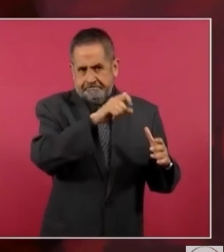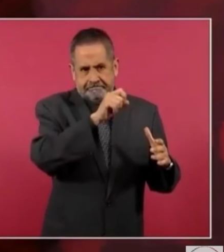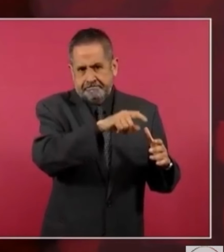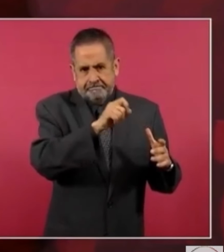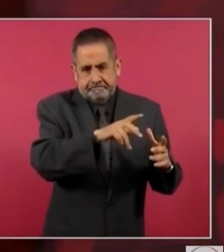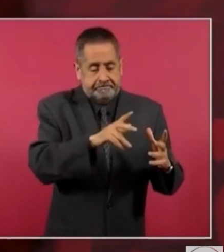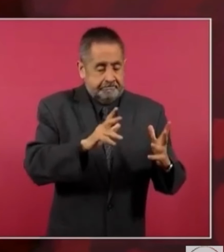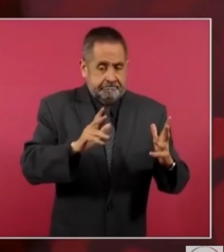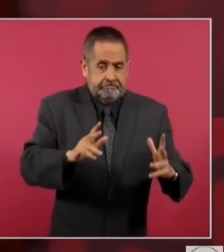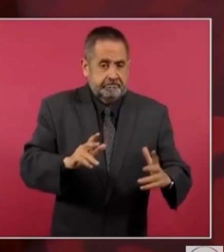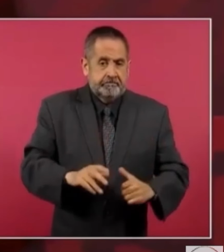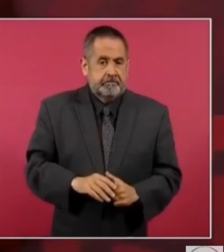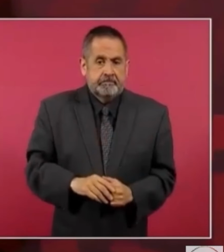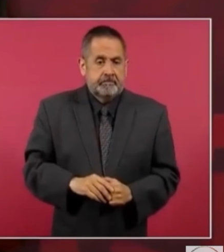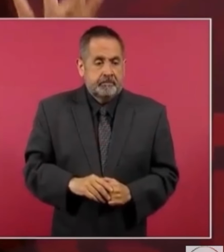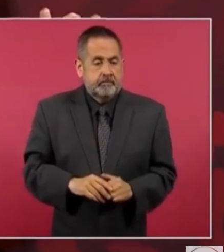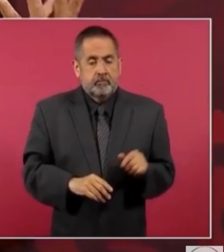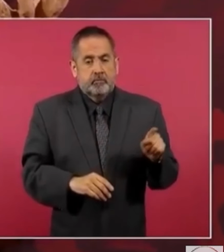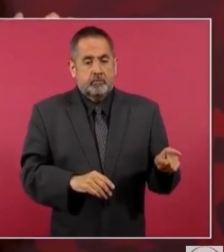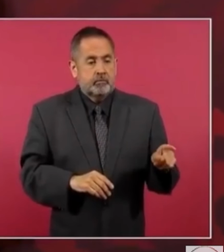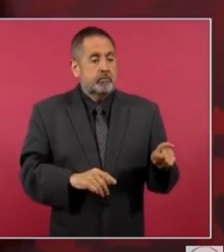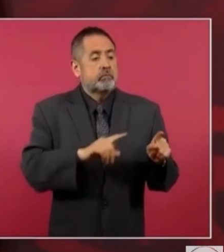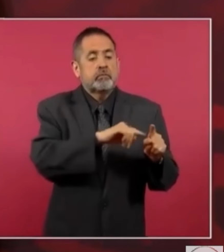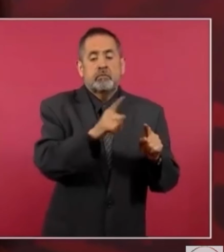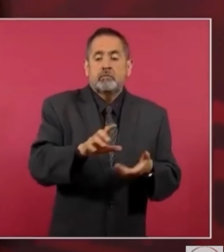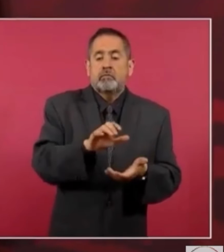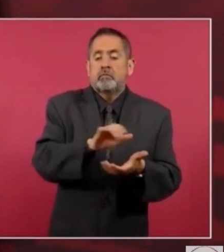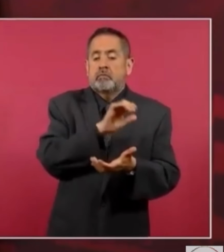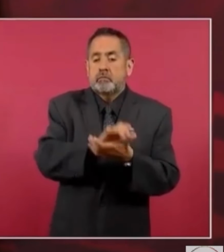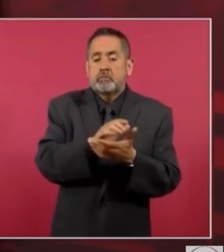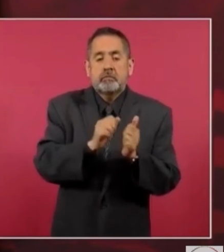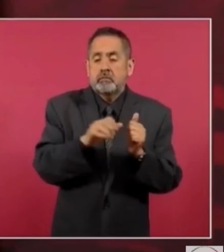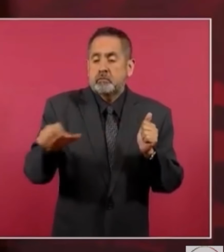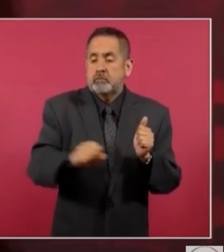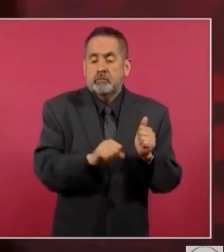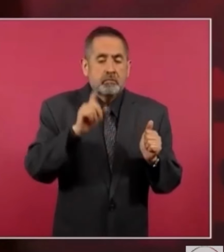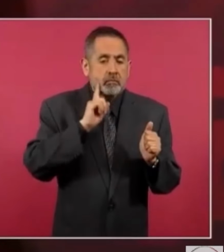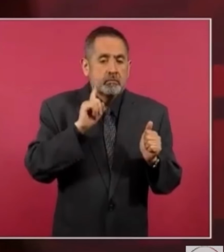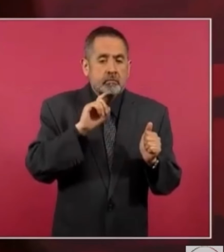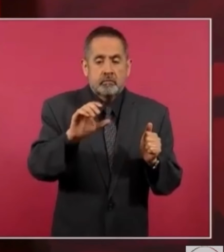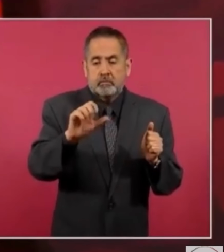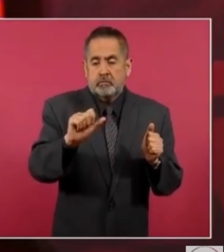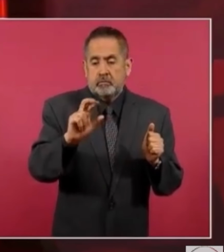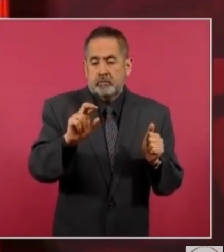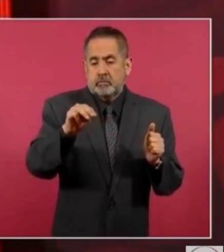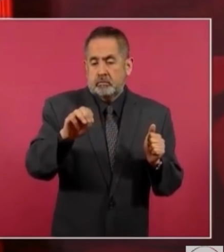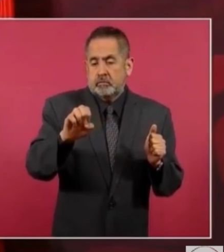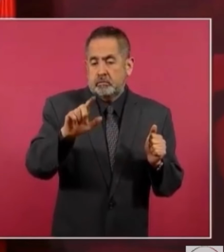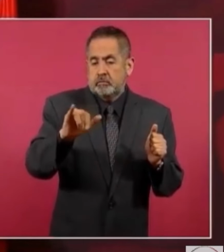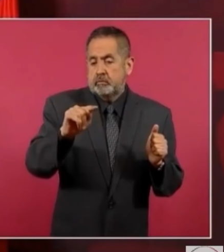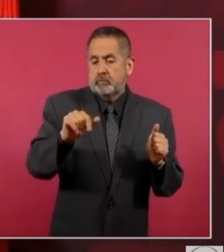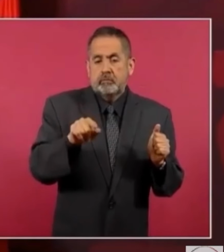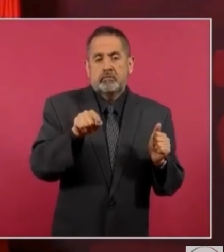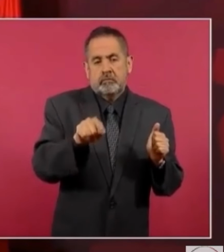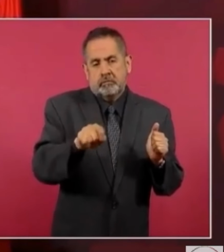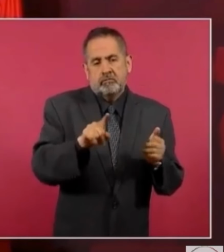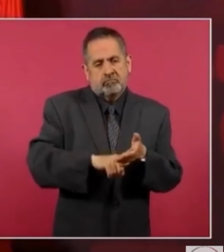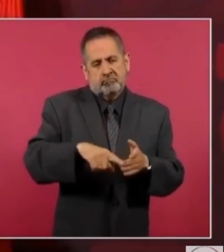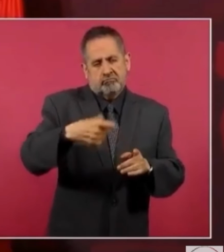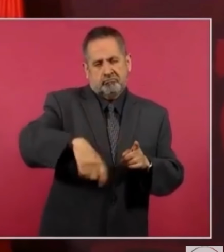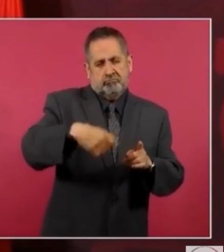Y él se casa con Carmelita, que era de la